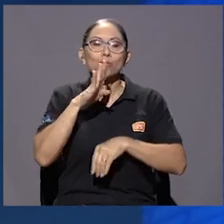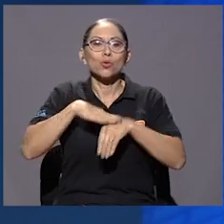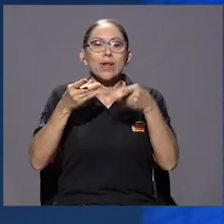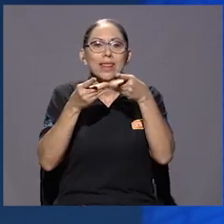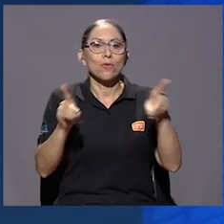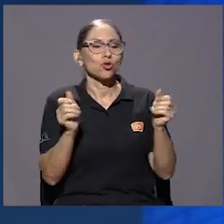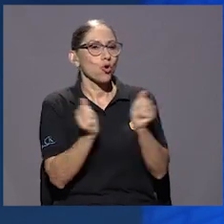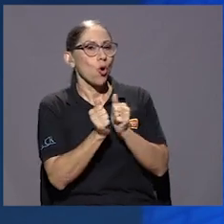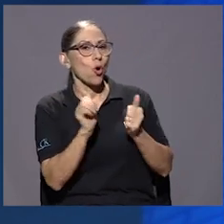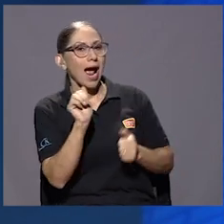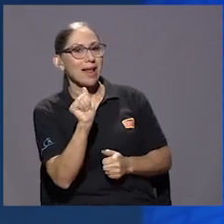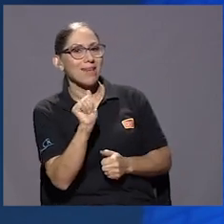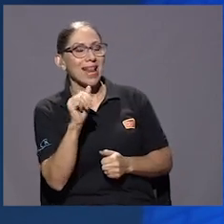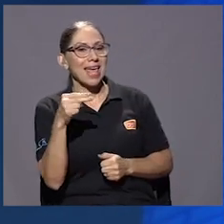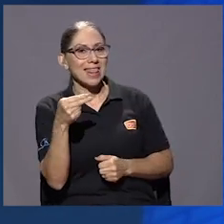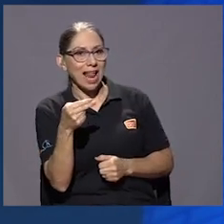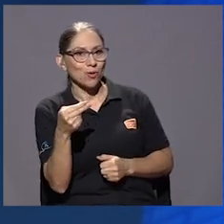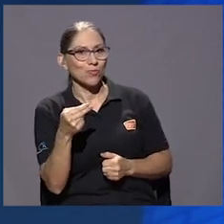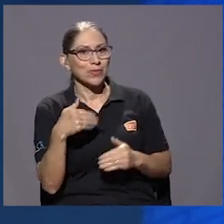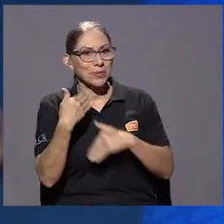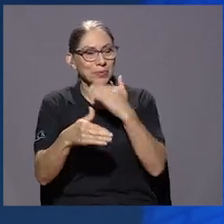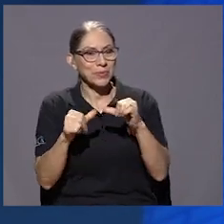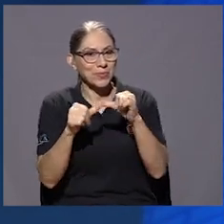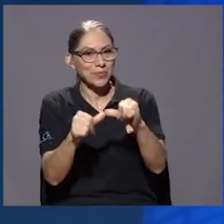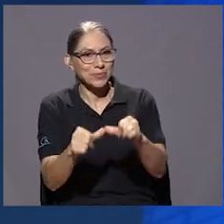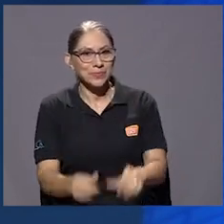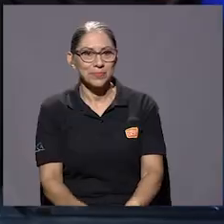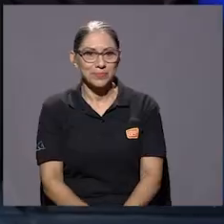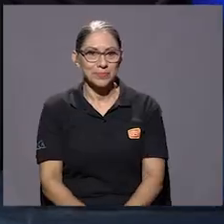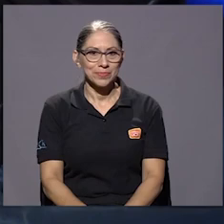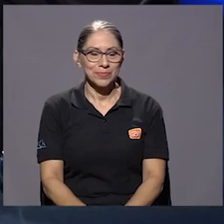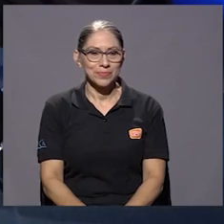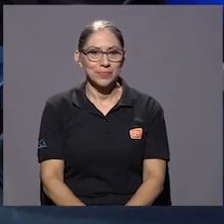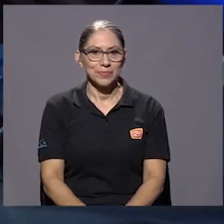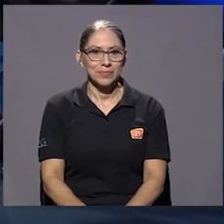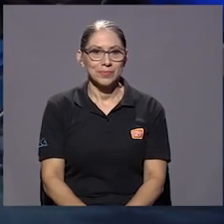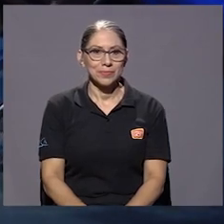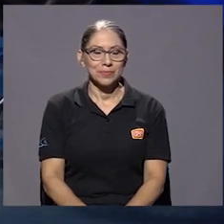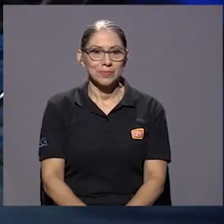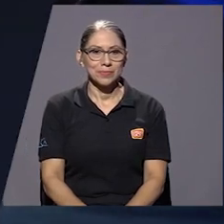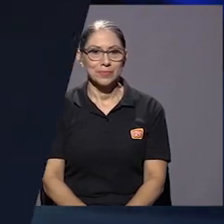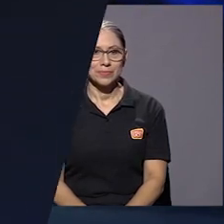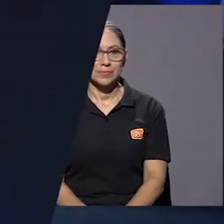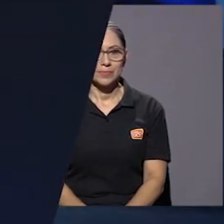divorcio con Arabella Hidalgo. Ya casi volvemos.